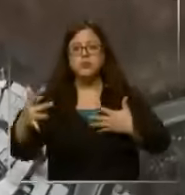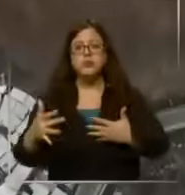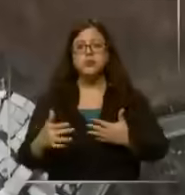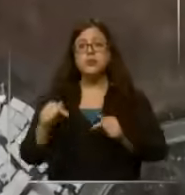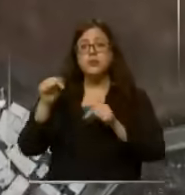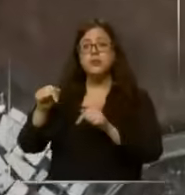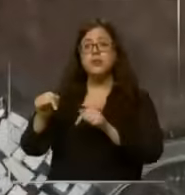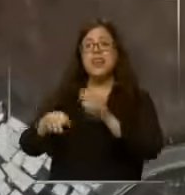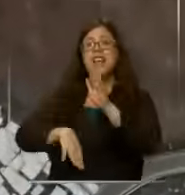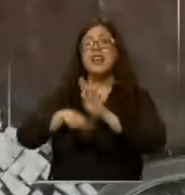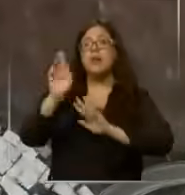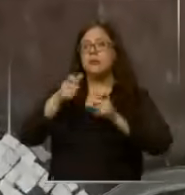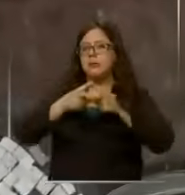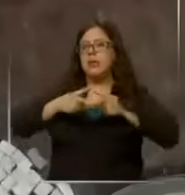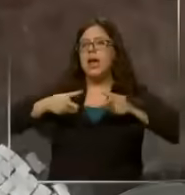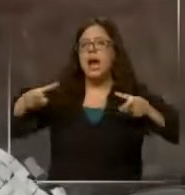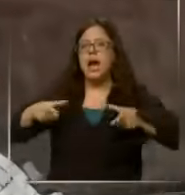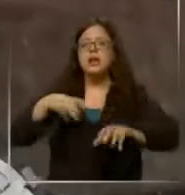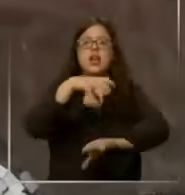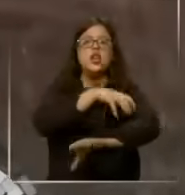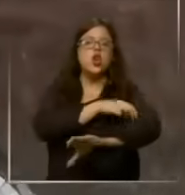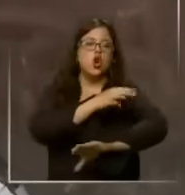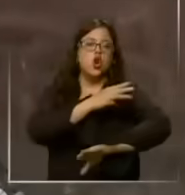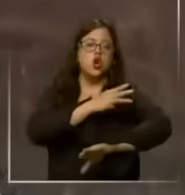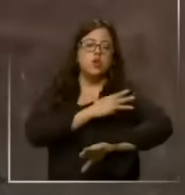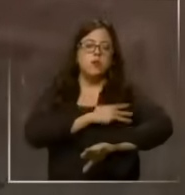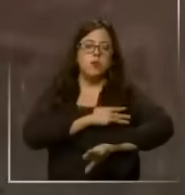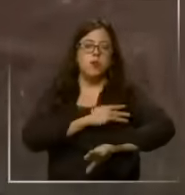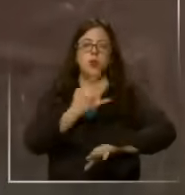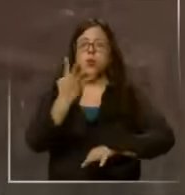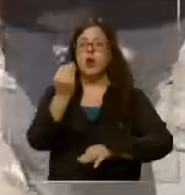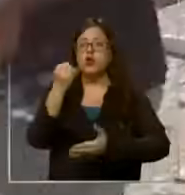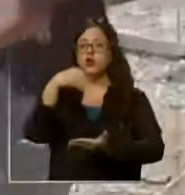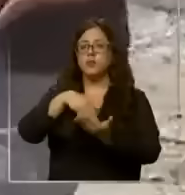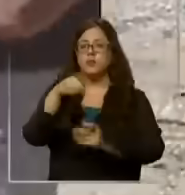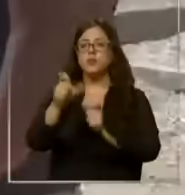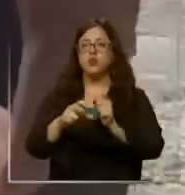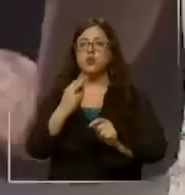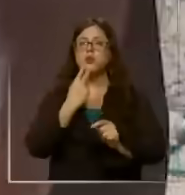Es la más grande de la región metropolitana, alrededor de 14.000 personas.